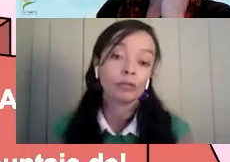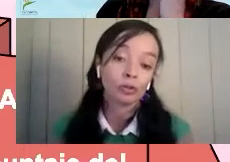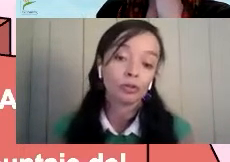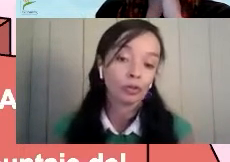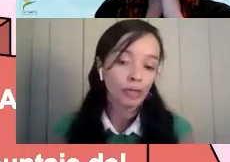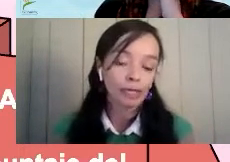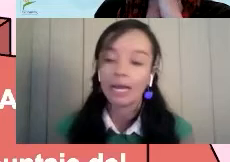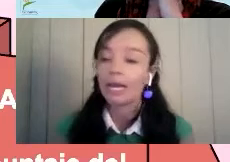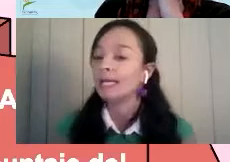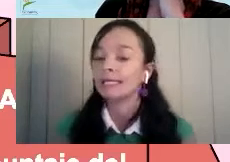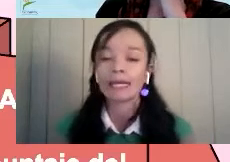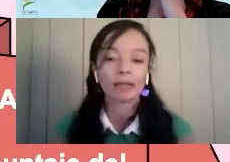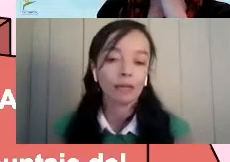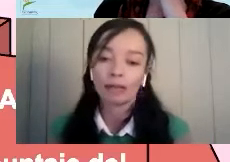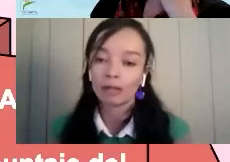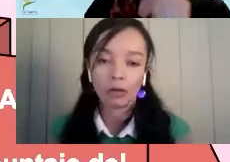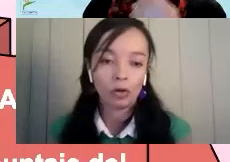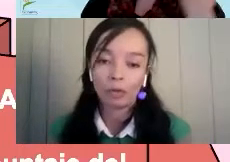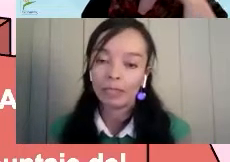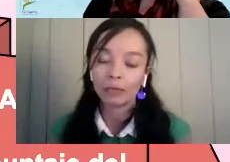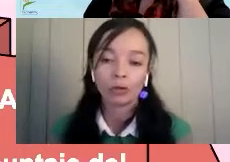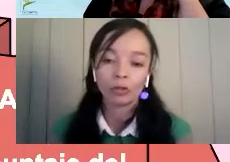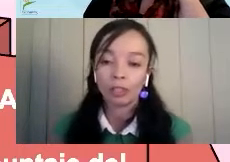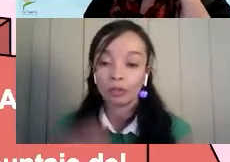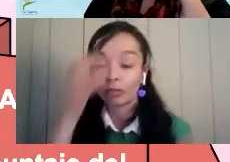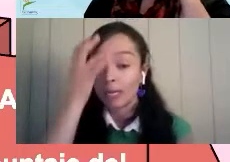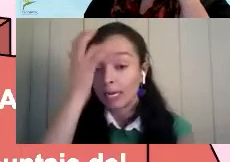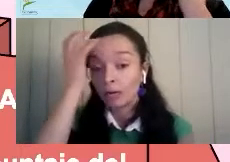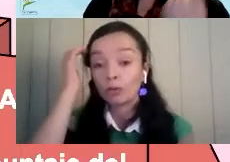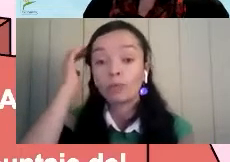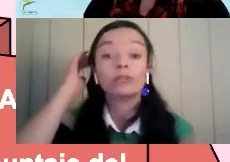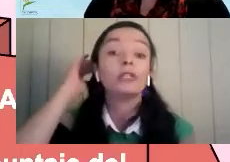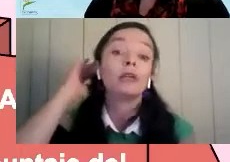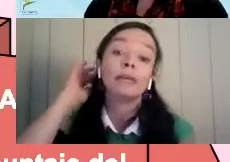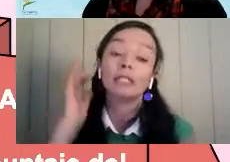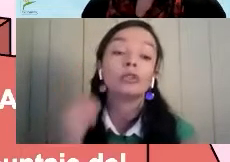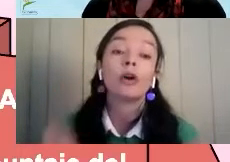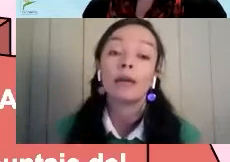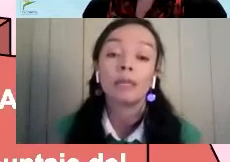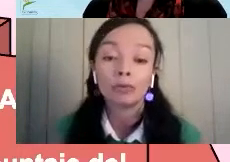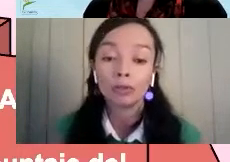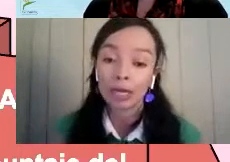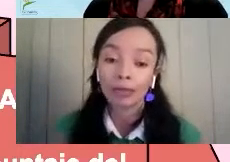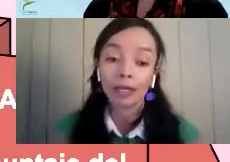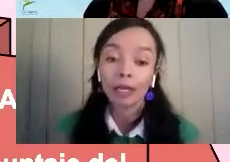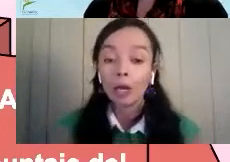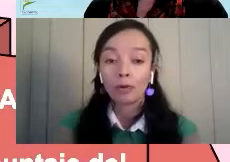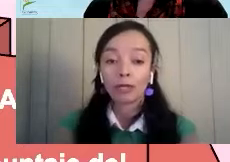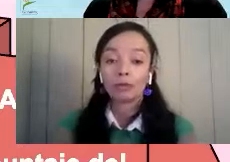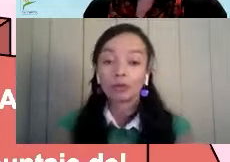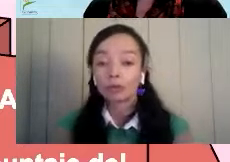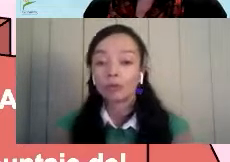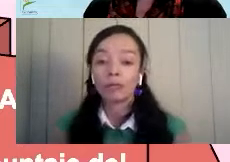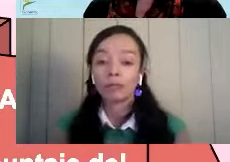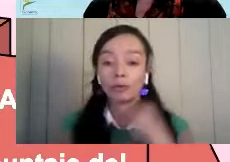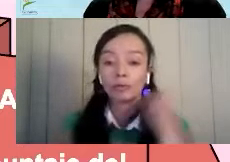para nosotros dormir. Es exactamente lo mismo con los niños. Incluso posiblemente es todavía más frustrante porque